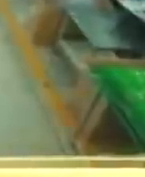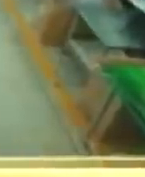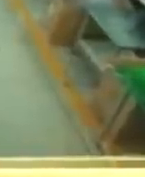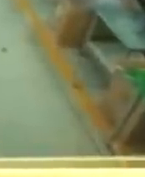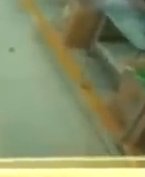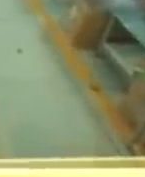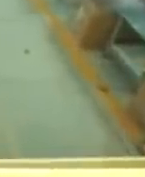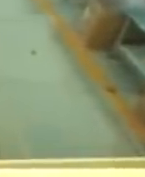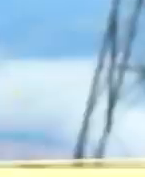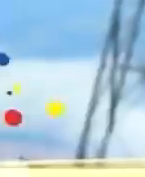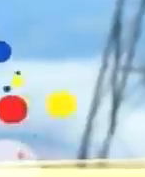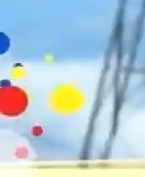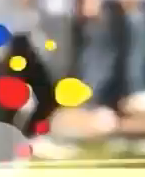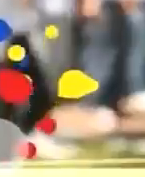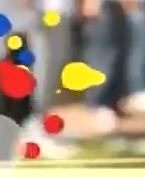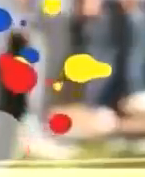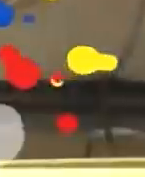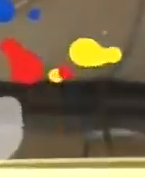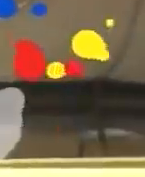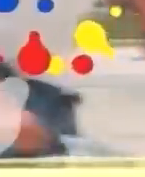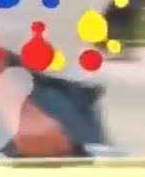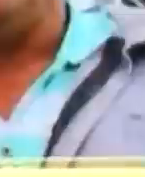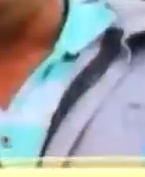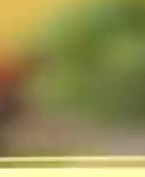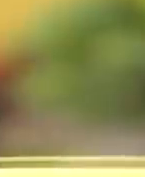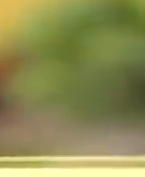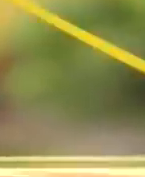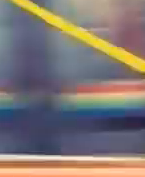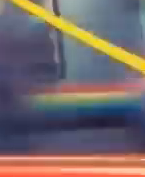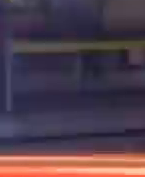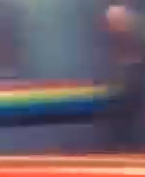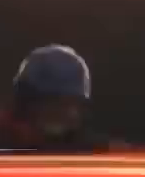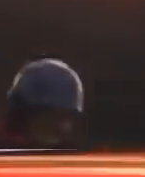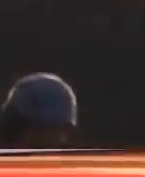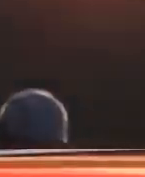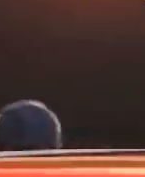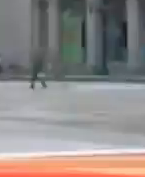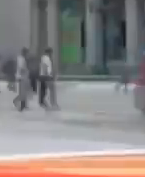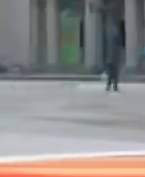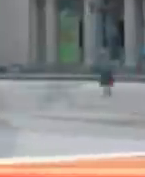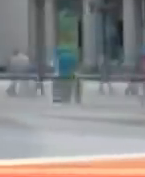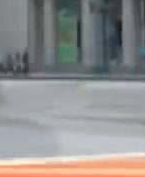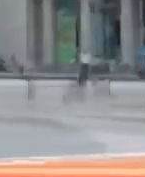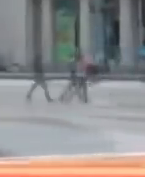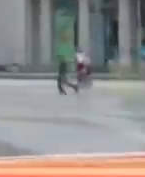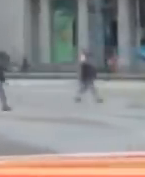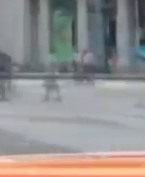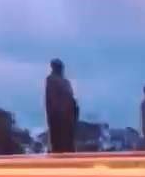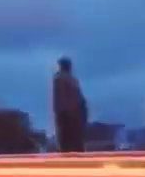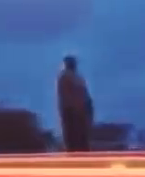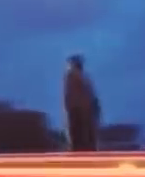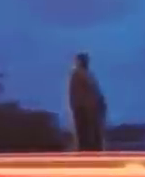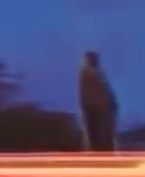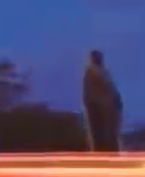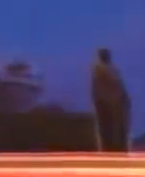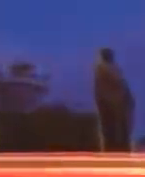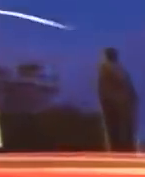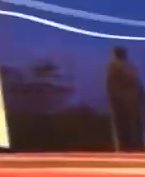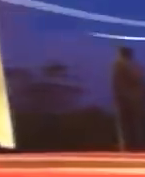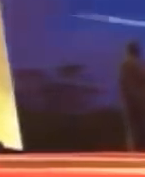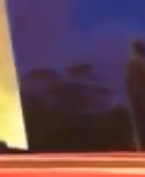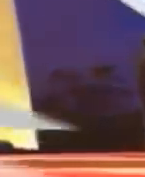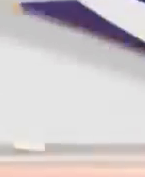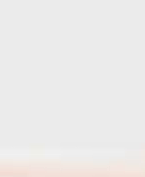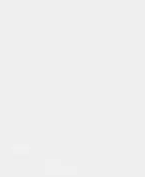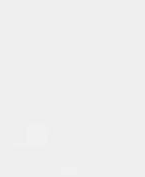bienvenidos y bienvenidas a continuación una transmisión conjunta de radio y televisión por su derecho